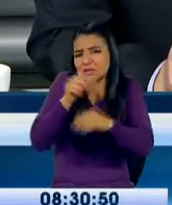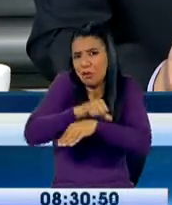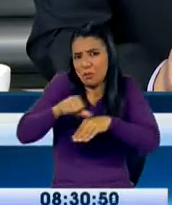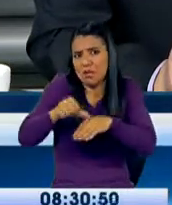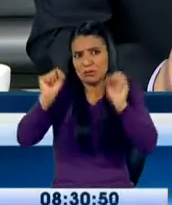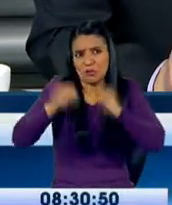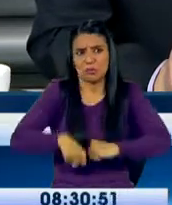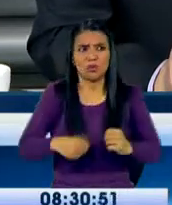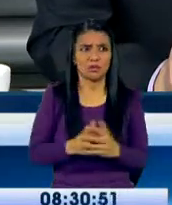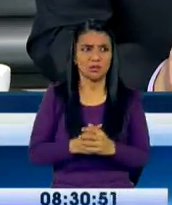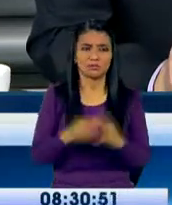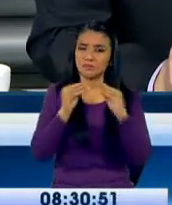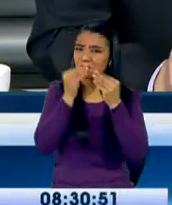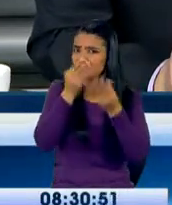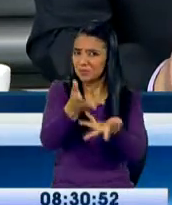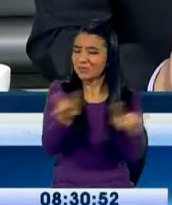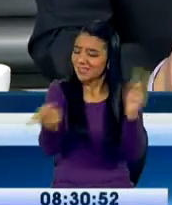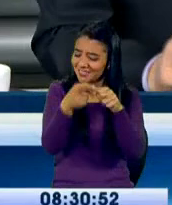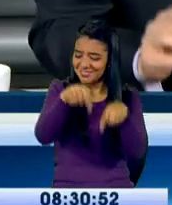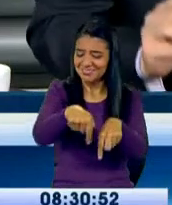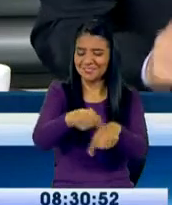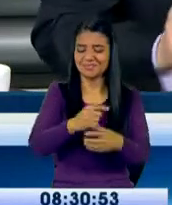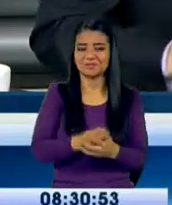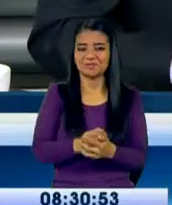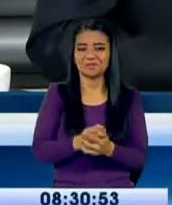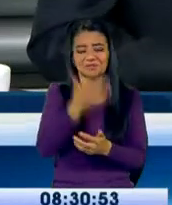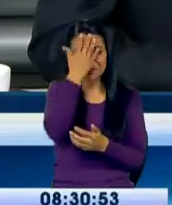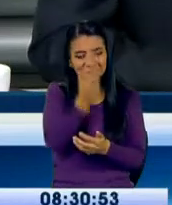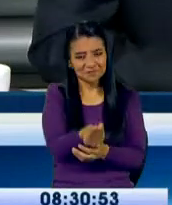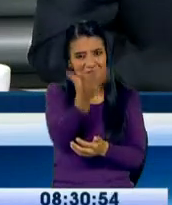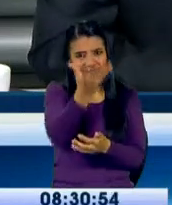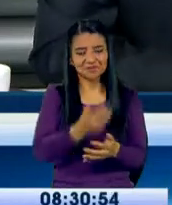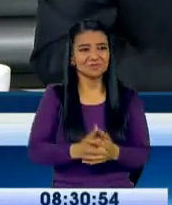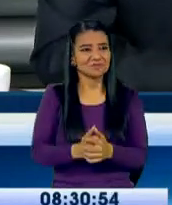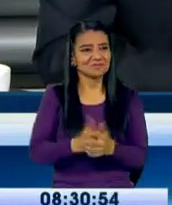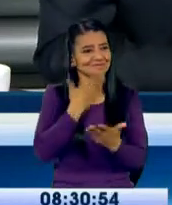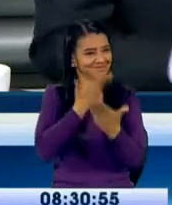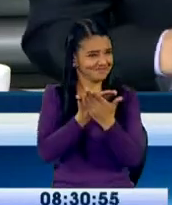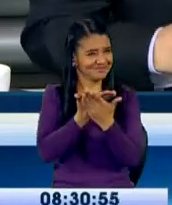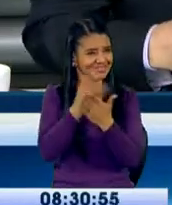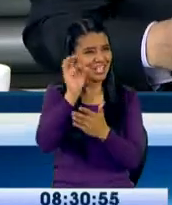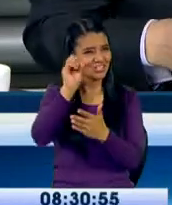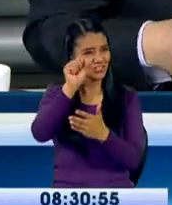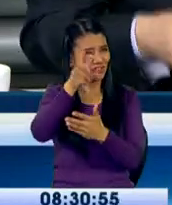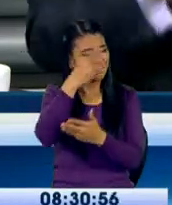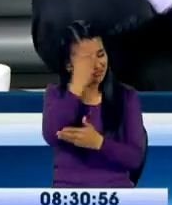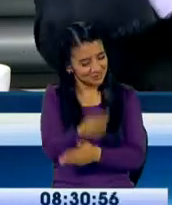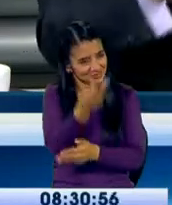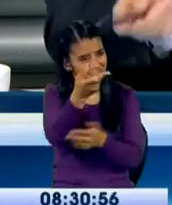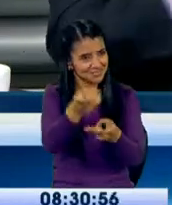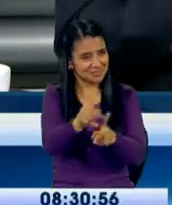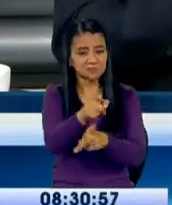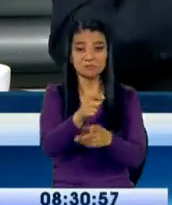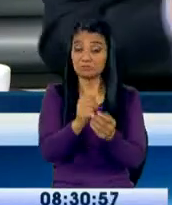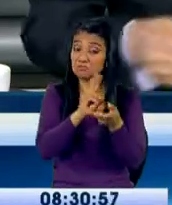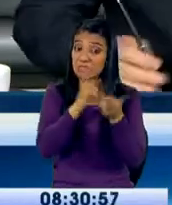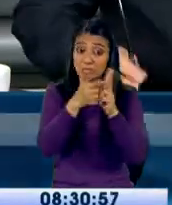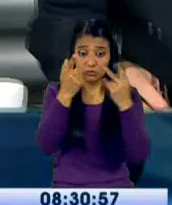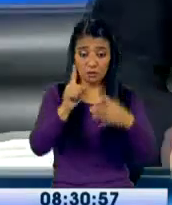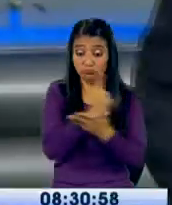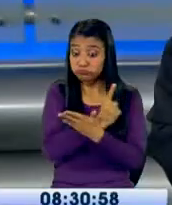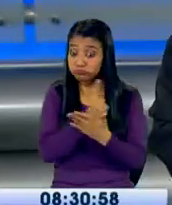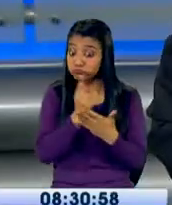realizan. Con esta información nosotros regresamos con ustedes en estudios. Que tengan un muy buen día. Gracias, mi querida Sofi. Un buen día también para ti, vecinos. Durante toda la